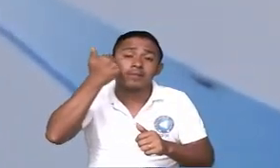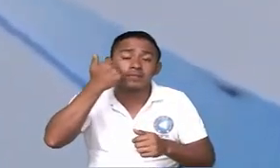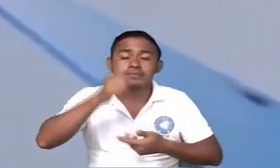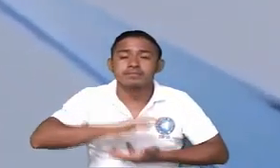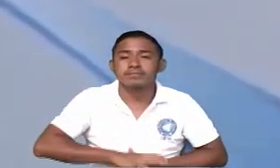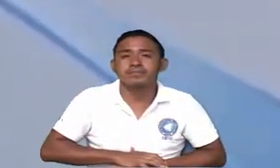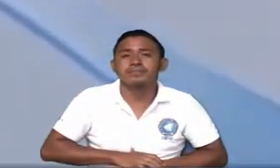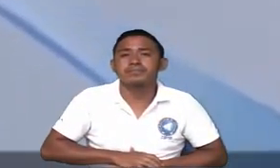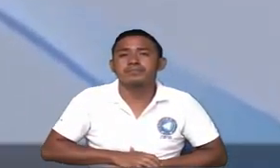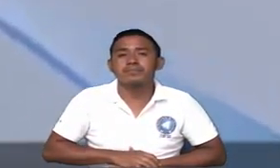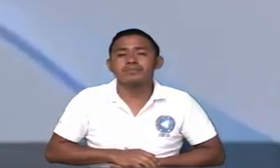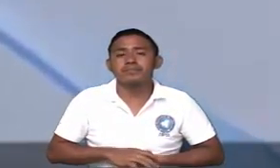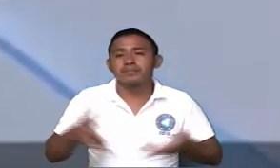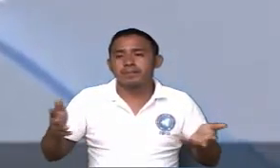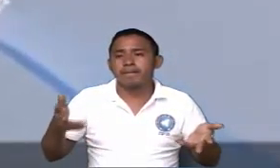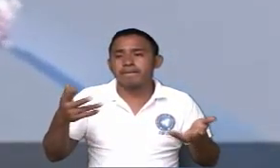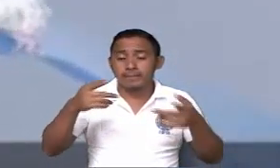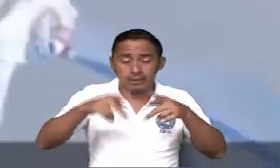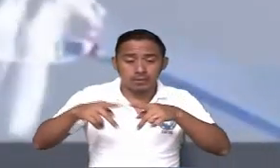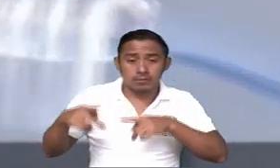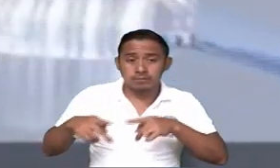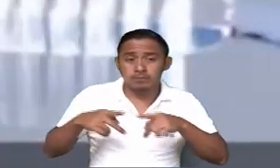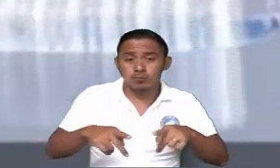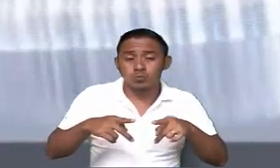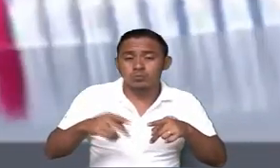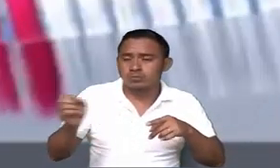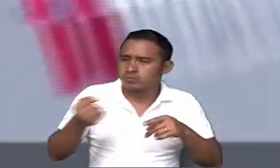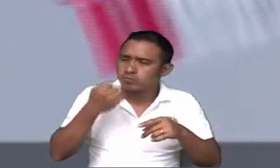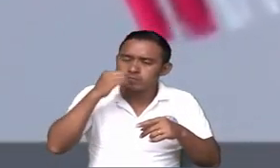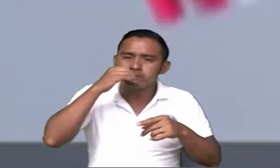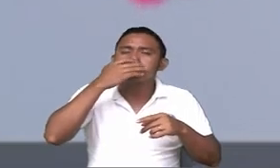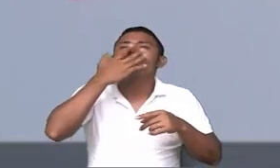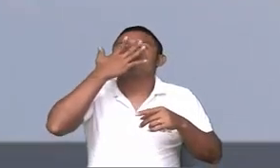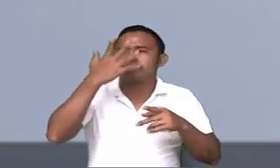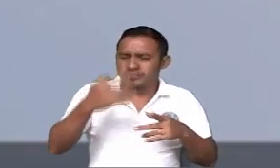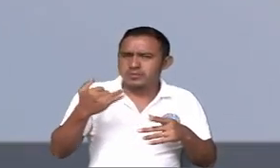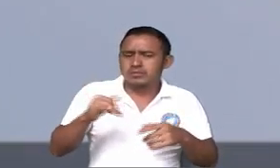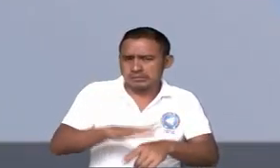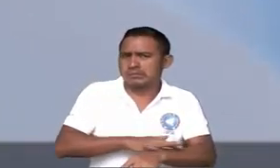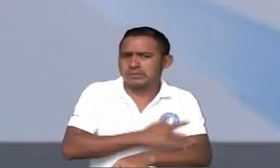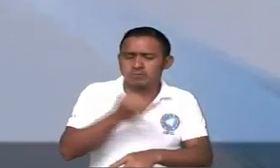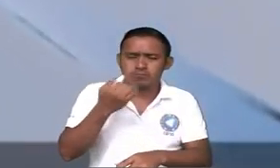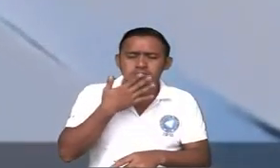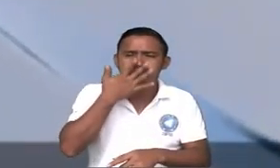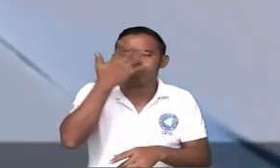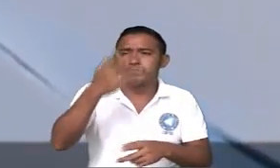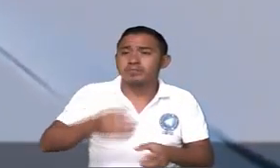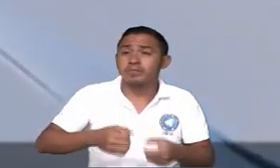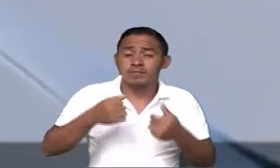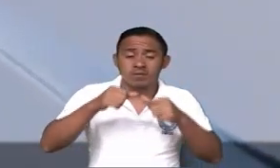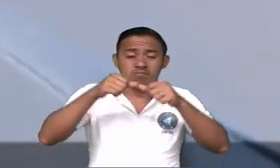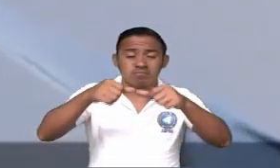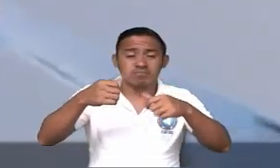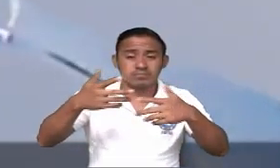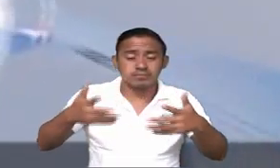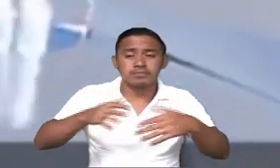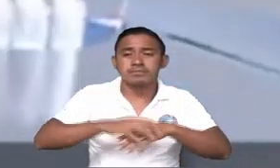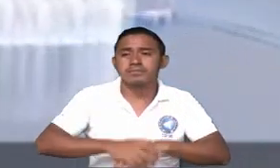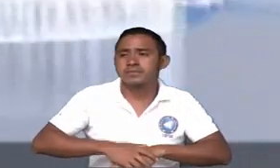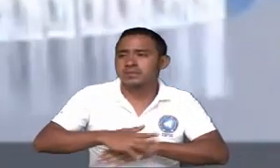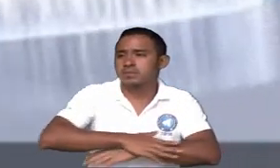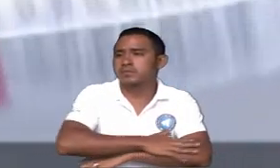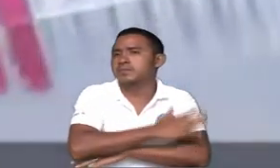Generalmente, si la persona percibe el olor, ¿no? Percibe el olor porque es un olor constante. Lo pasa todo el